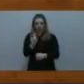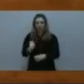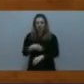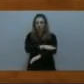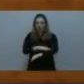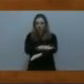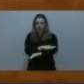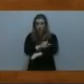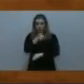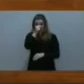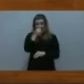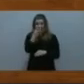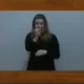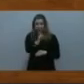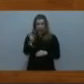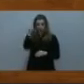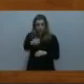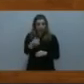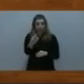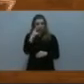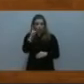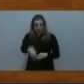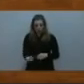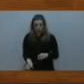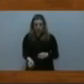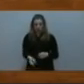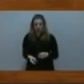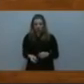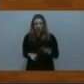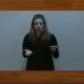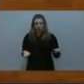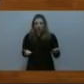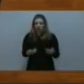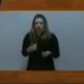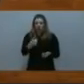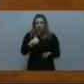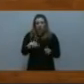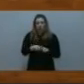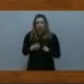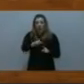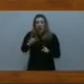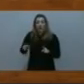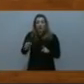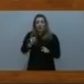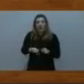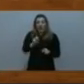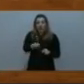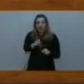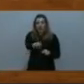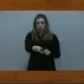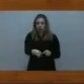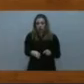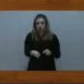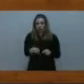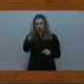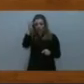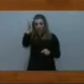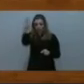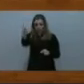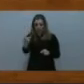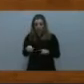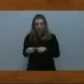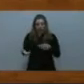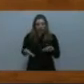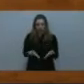30 años. Además, oiga, reconózcalo, a ustedes esto no les daba más. Y entonces yo, como los peregrinos hacen deseos cuando llegan a Santiago, y el Camino, que es el